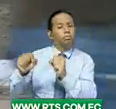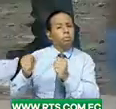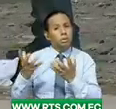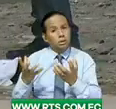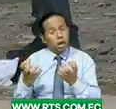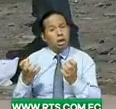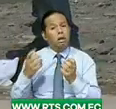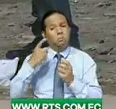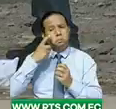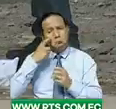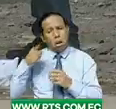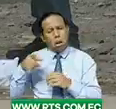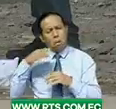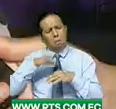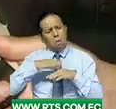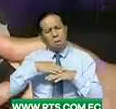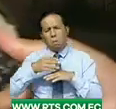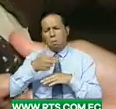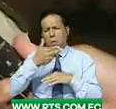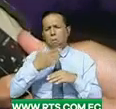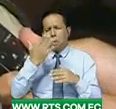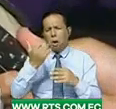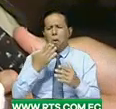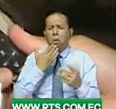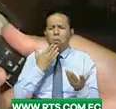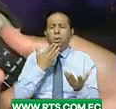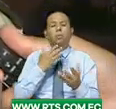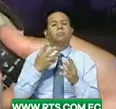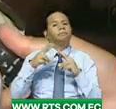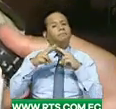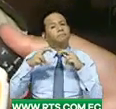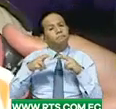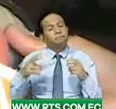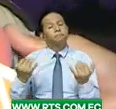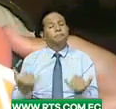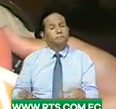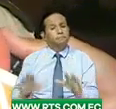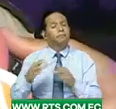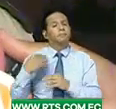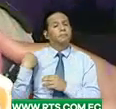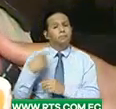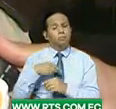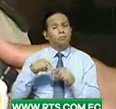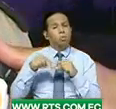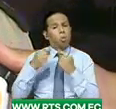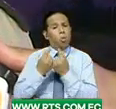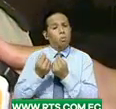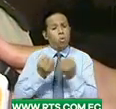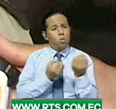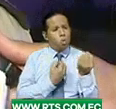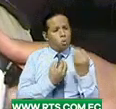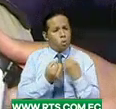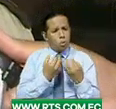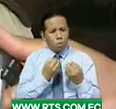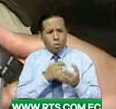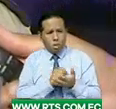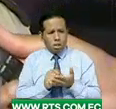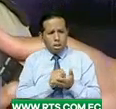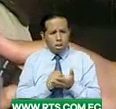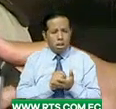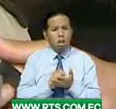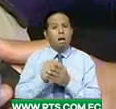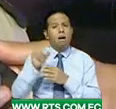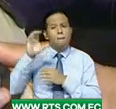determinar la motivación del crimen. Se encuentra realizando las investigaciones, recibiendo información para tratar de identificar